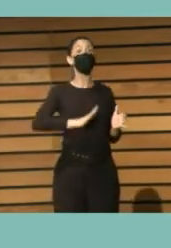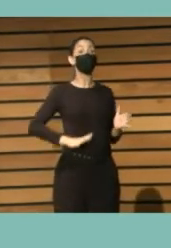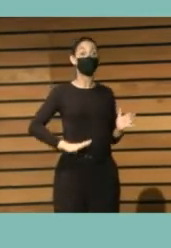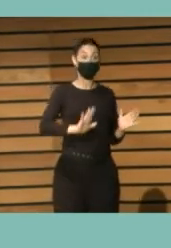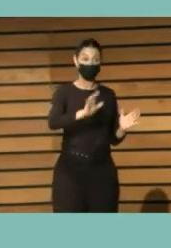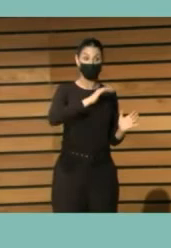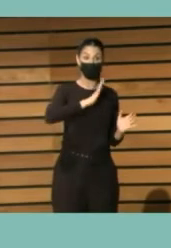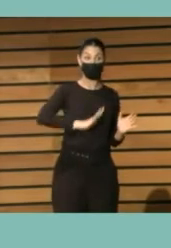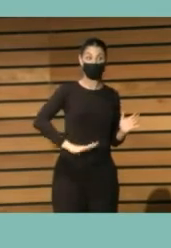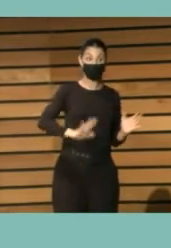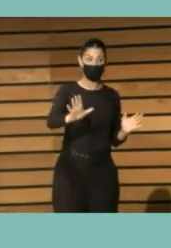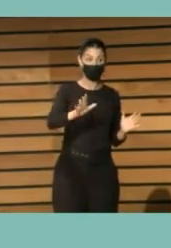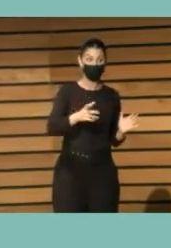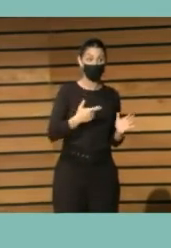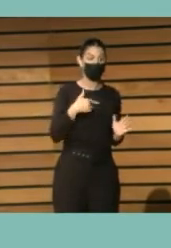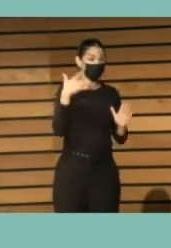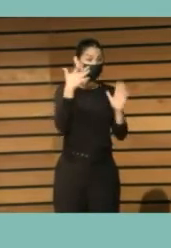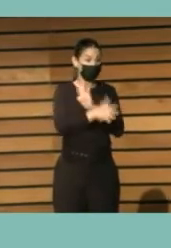decir. Leemos basura.